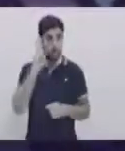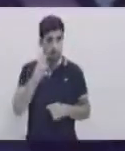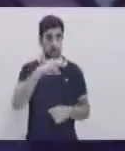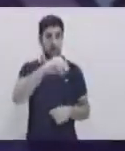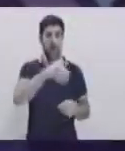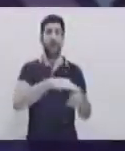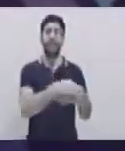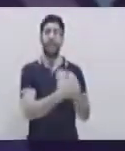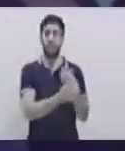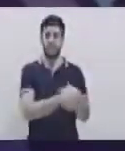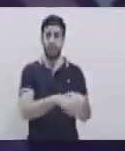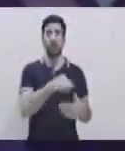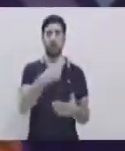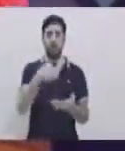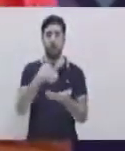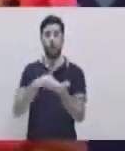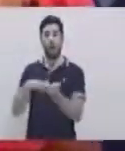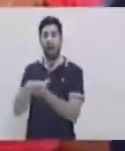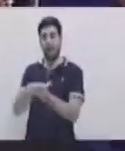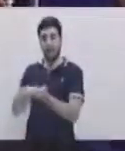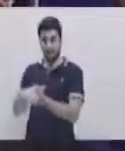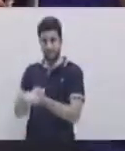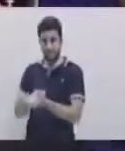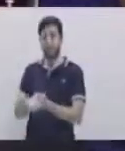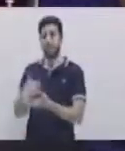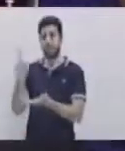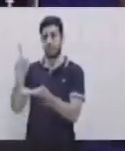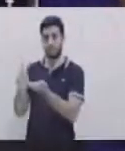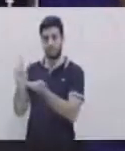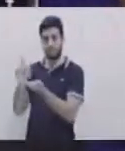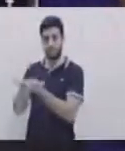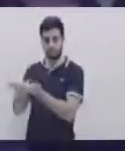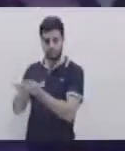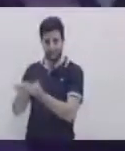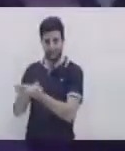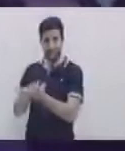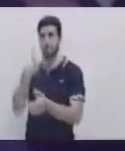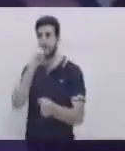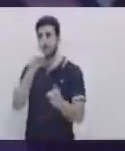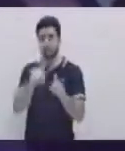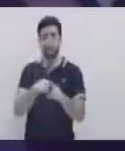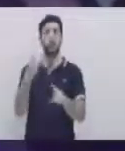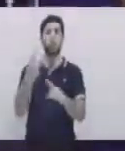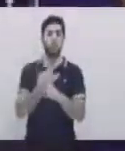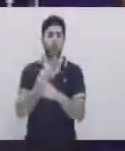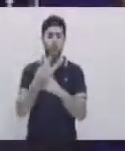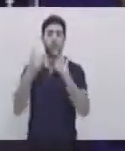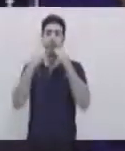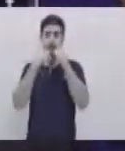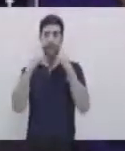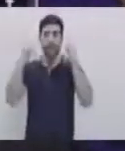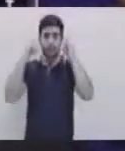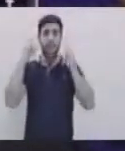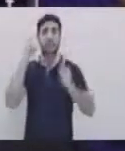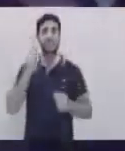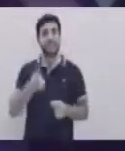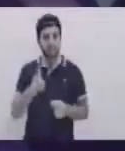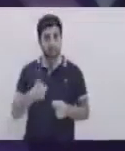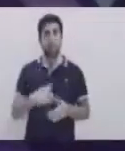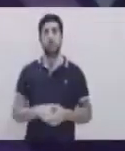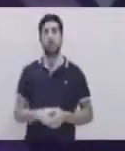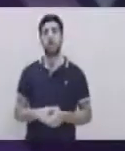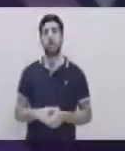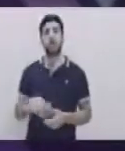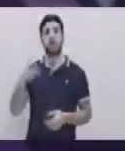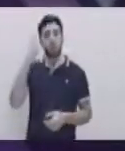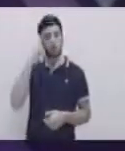manos con agua y jabón, utilizar gel a base de alcohol, utilizar siempre mascarilla, pero sobre